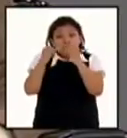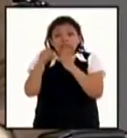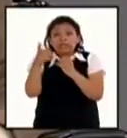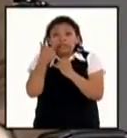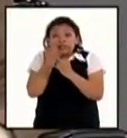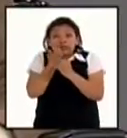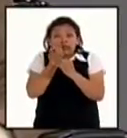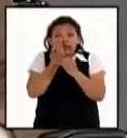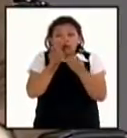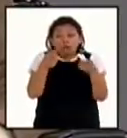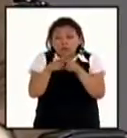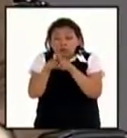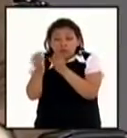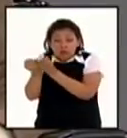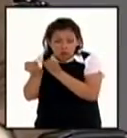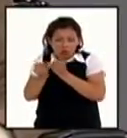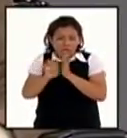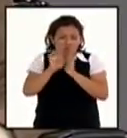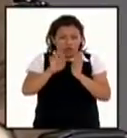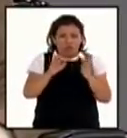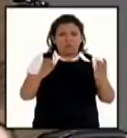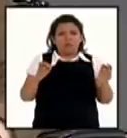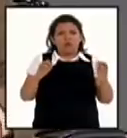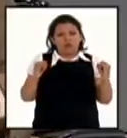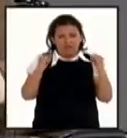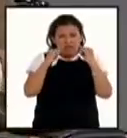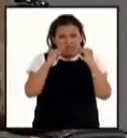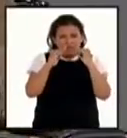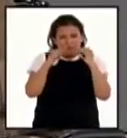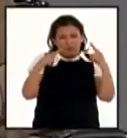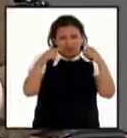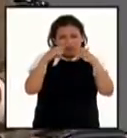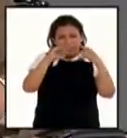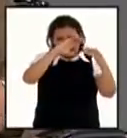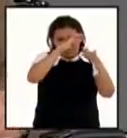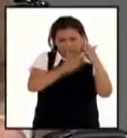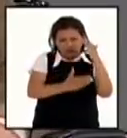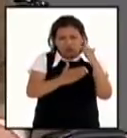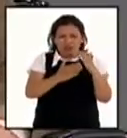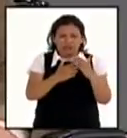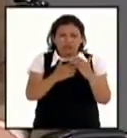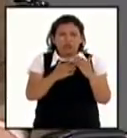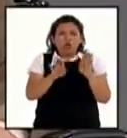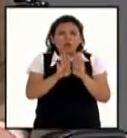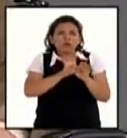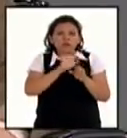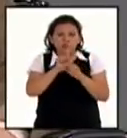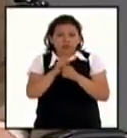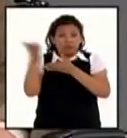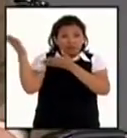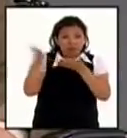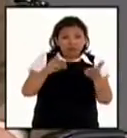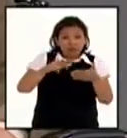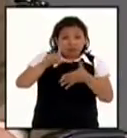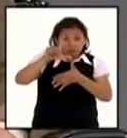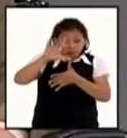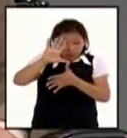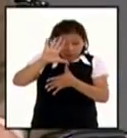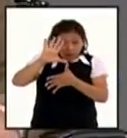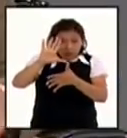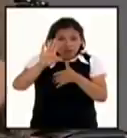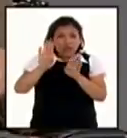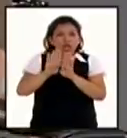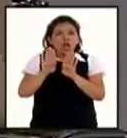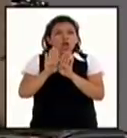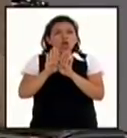caso particular de la Iglesia Católica es muy peculiar porque llega a América en el periodo colonial como una iglesia de Estado.